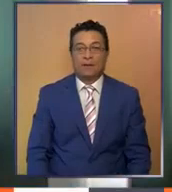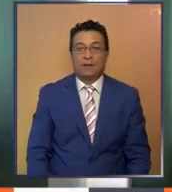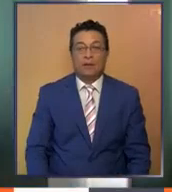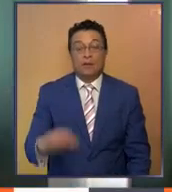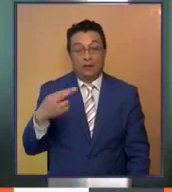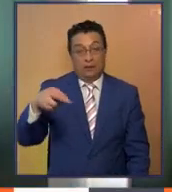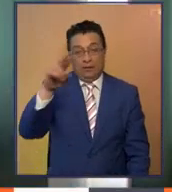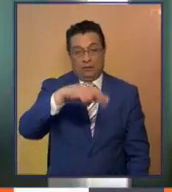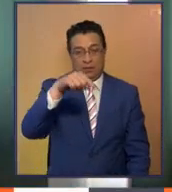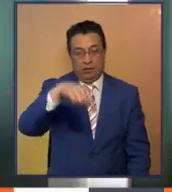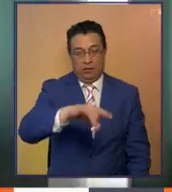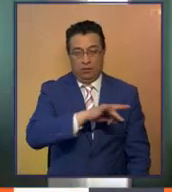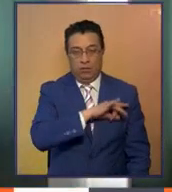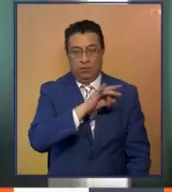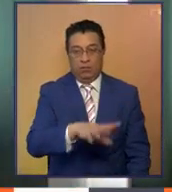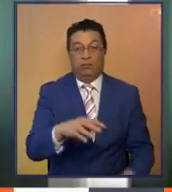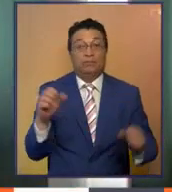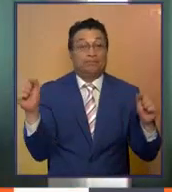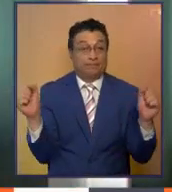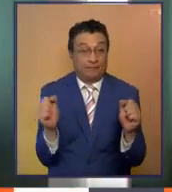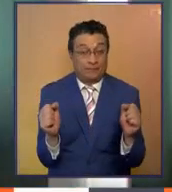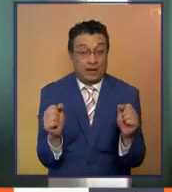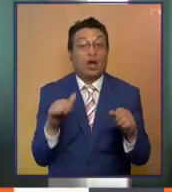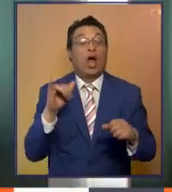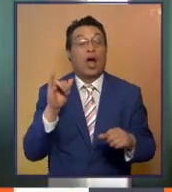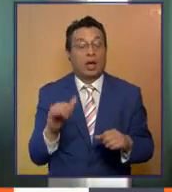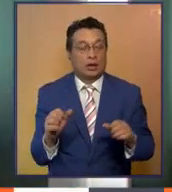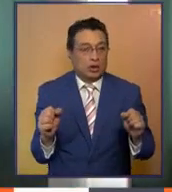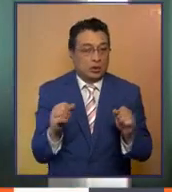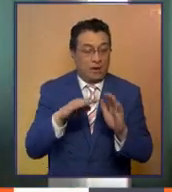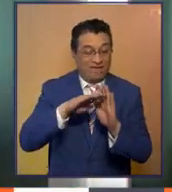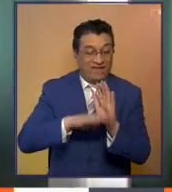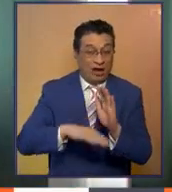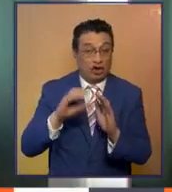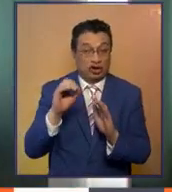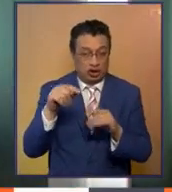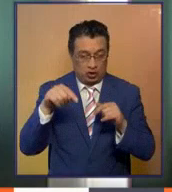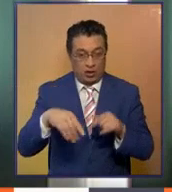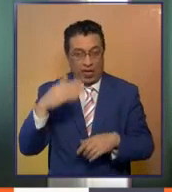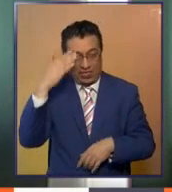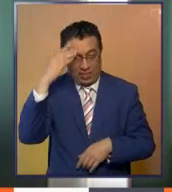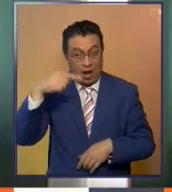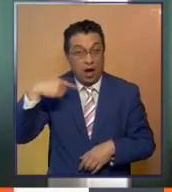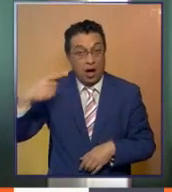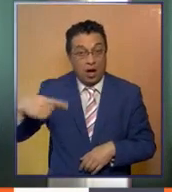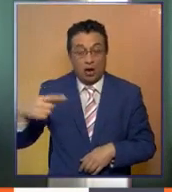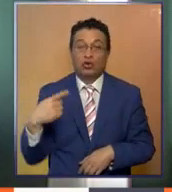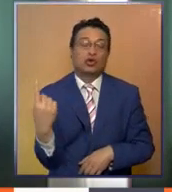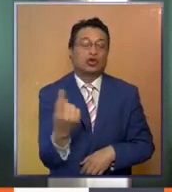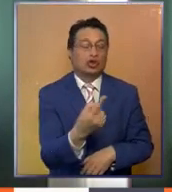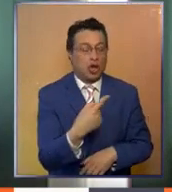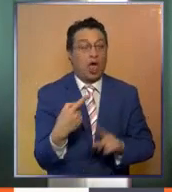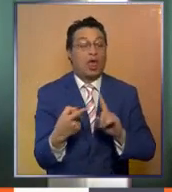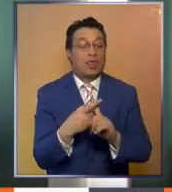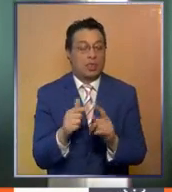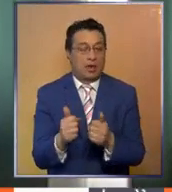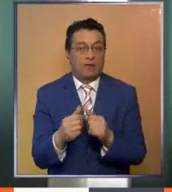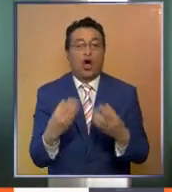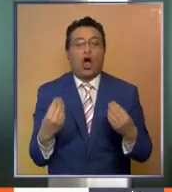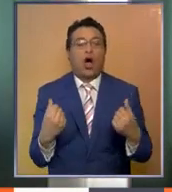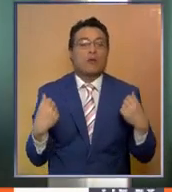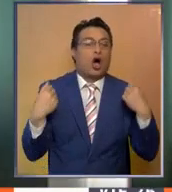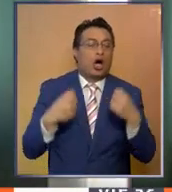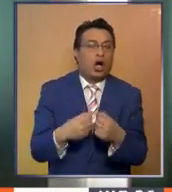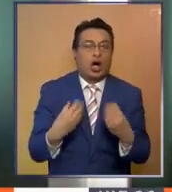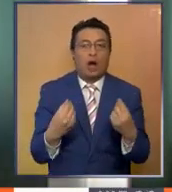De vuelta en nuestro país, con el invierno y las temperaturas bajo cero que hemos sufrido estos días, todos tenemos un desafío diario, cómo vestirnos